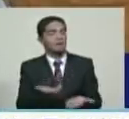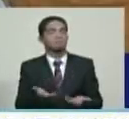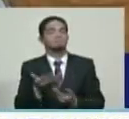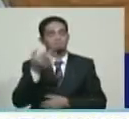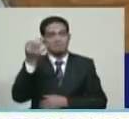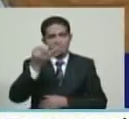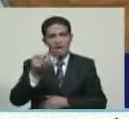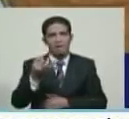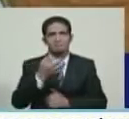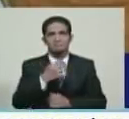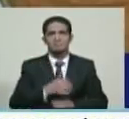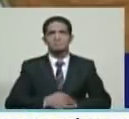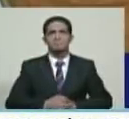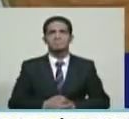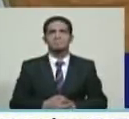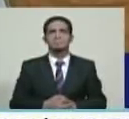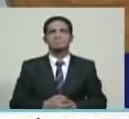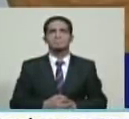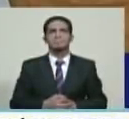verdad.